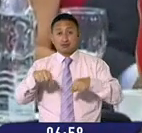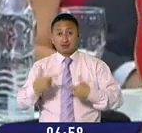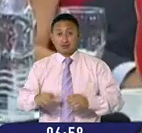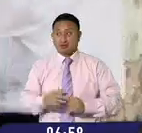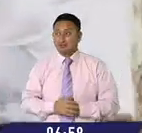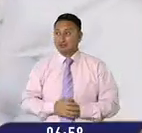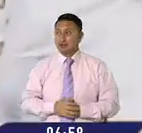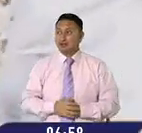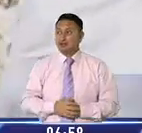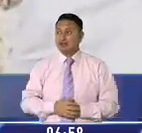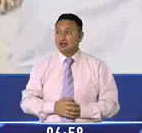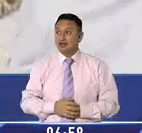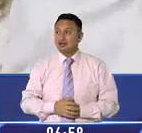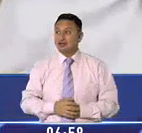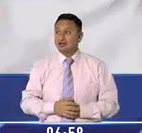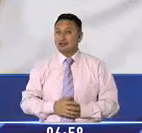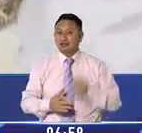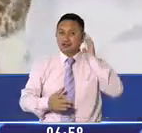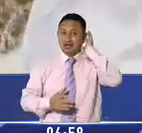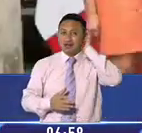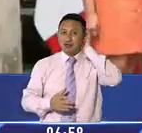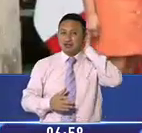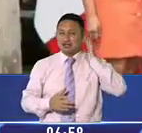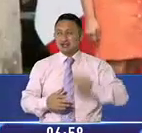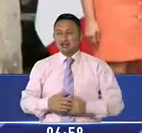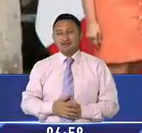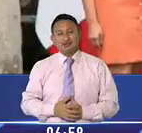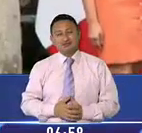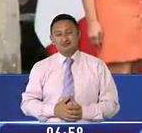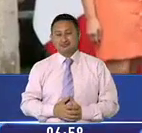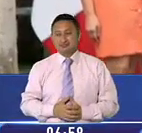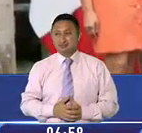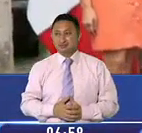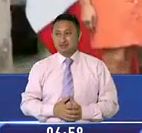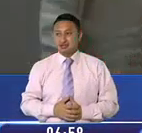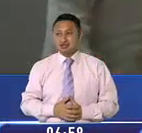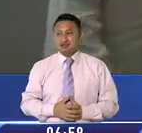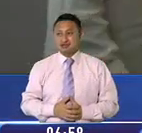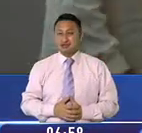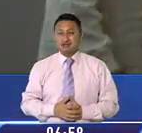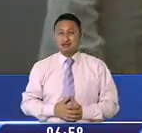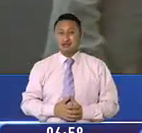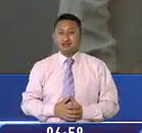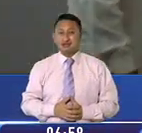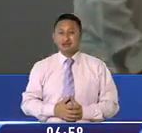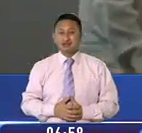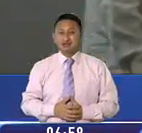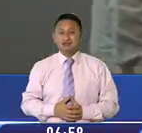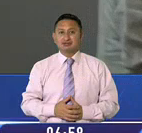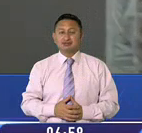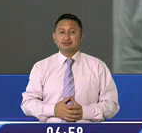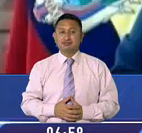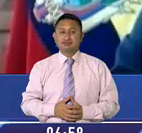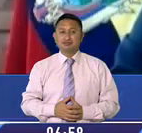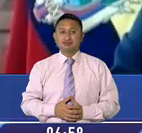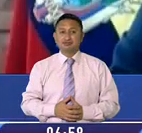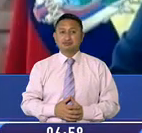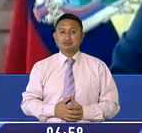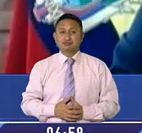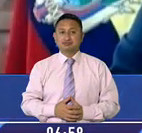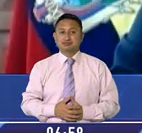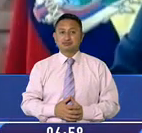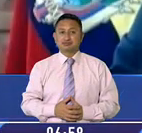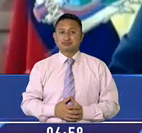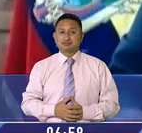con México y con ello el ingreso del país a la Alianza del Pacífico. Las mesas de un